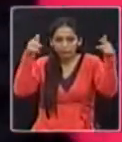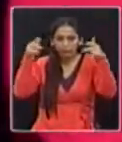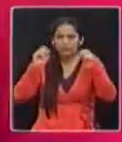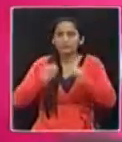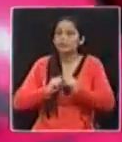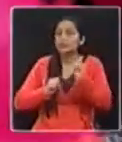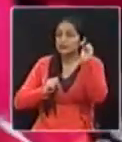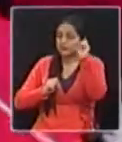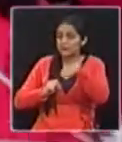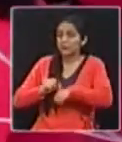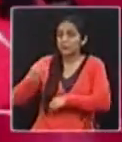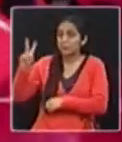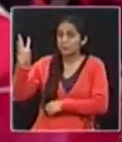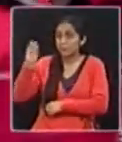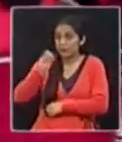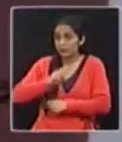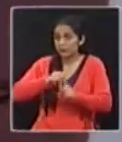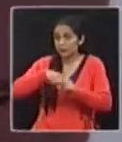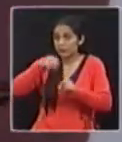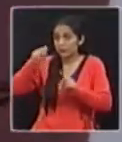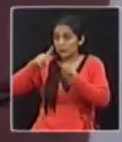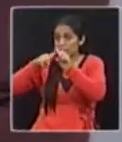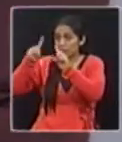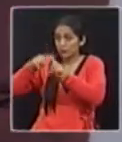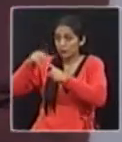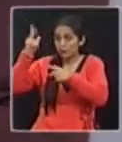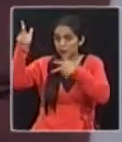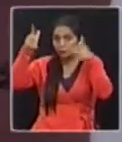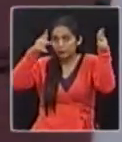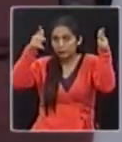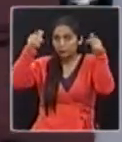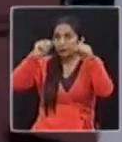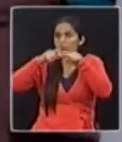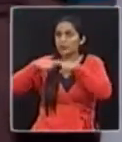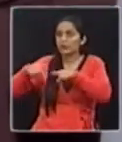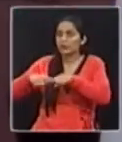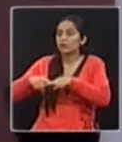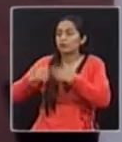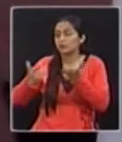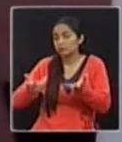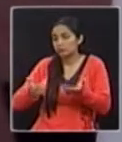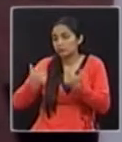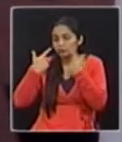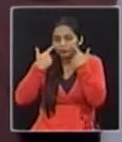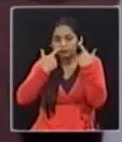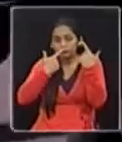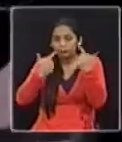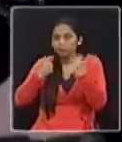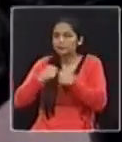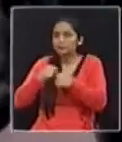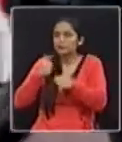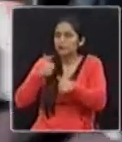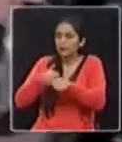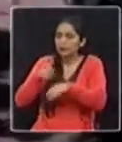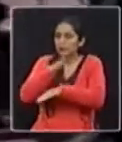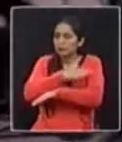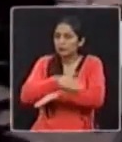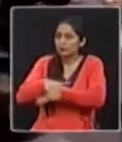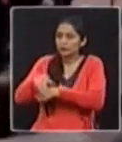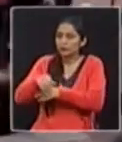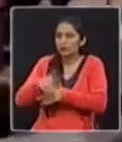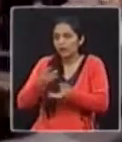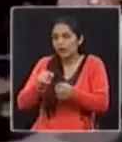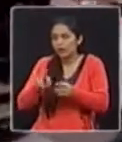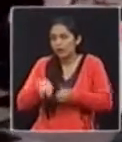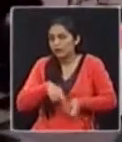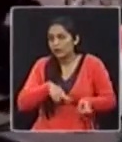20 sistemas vamos a comparar de igual manera vamos a instalar puntos seguros cámaras en los de alerta temprana en ríos y de igual manera en cuatro